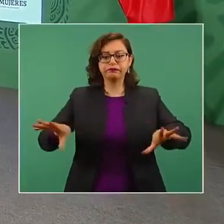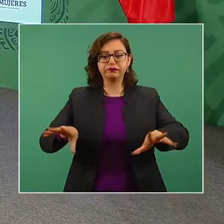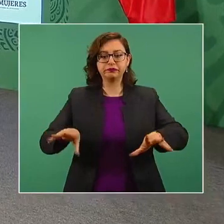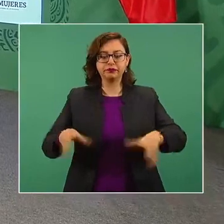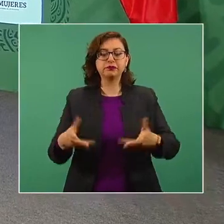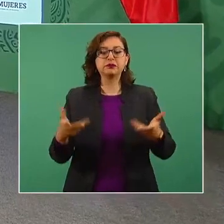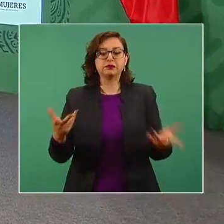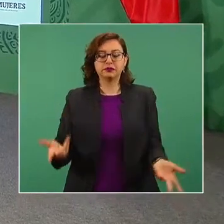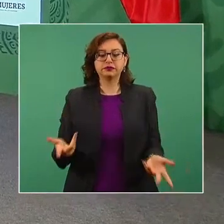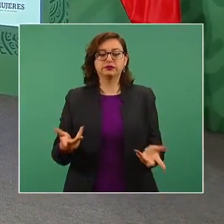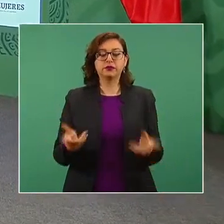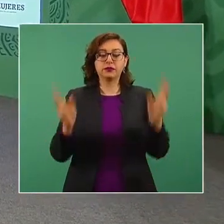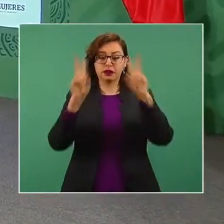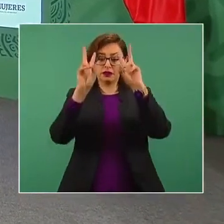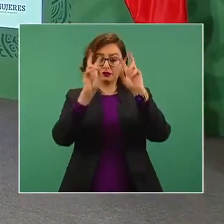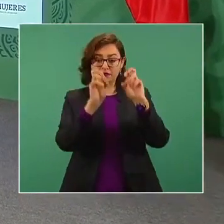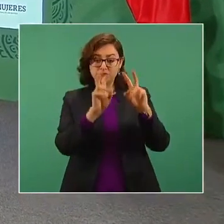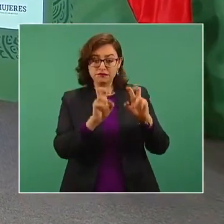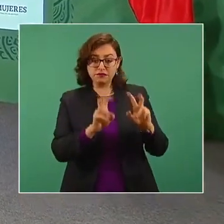en protección a las mujeres,